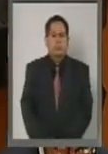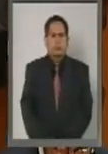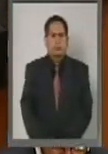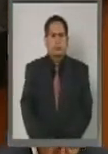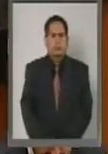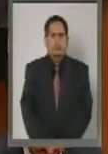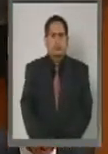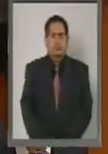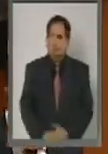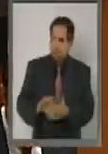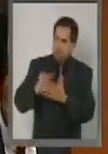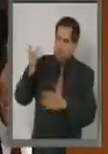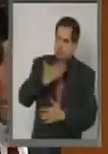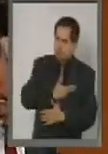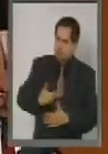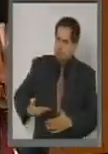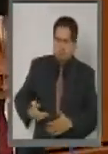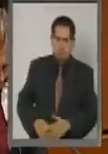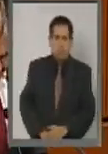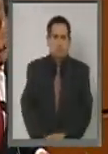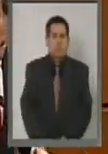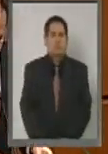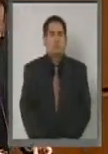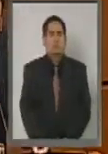Gracias, señor presidente.